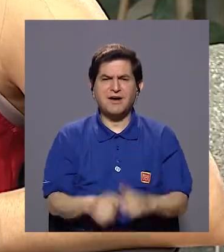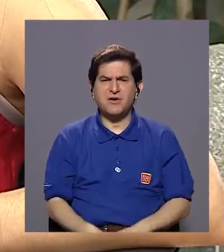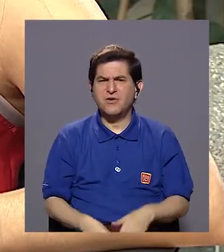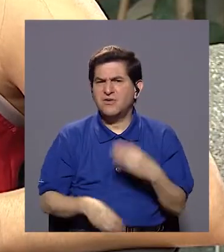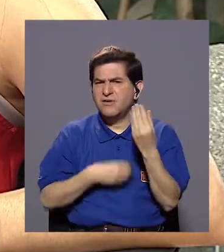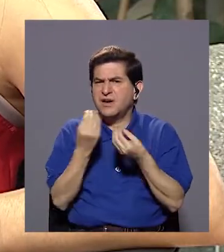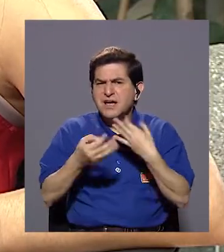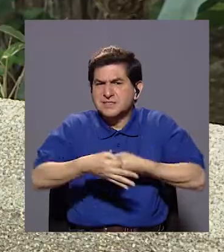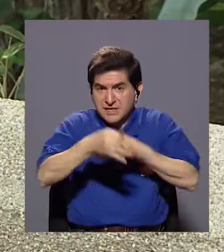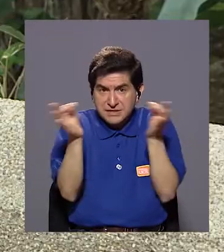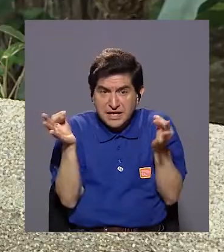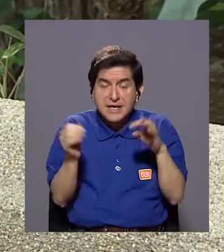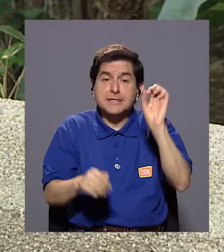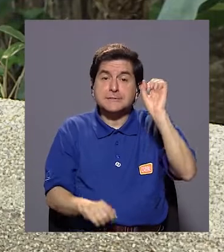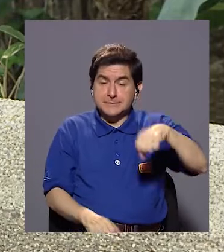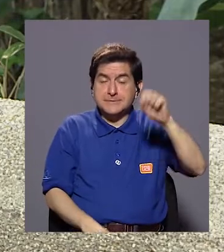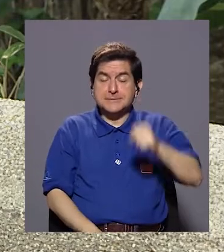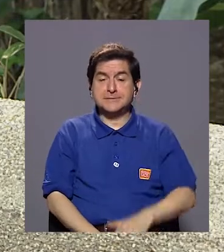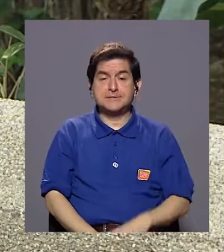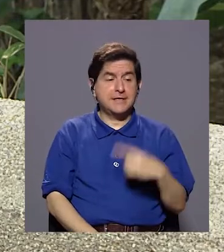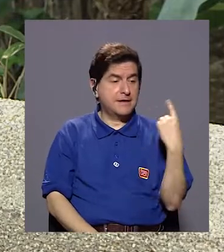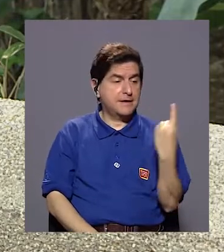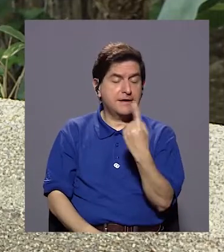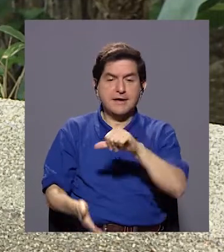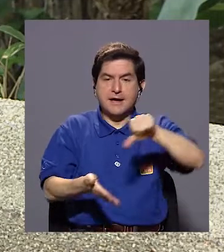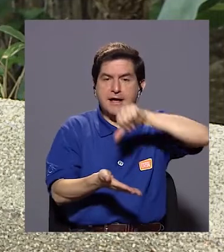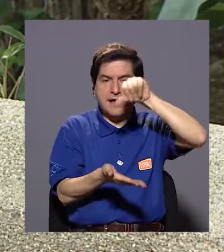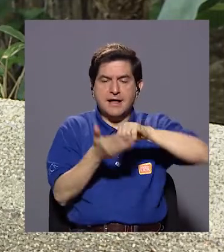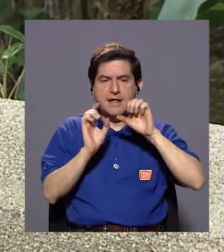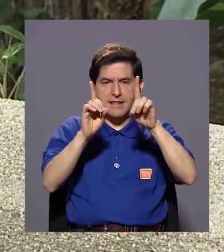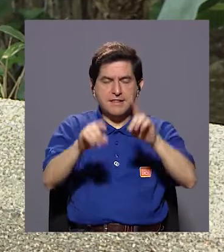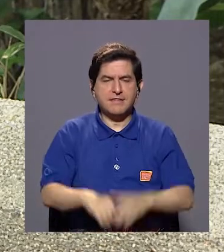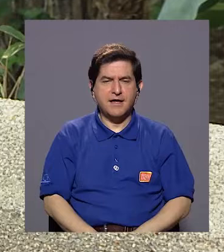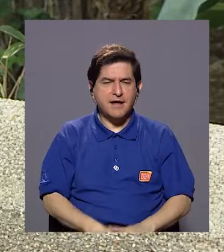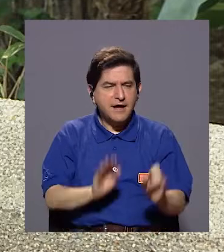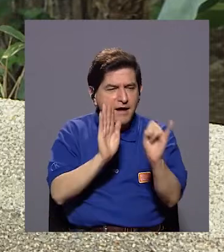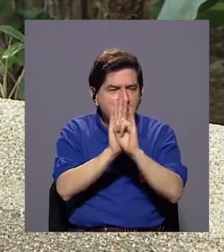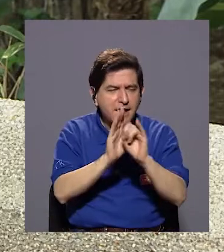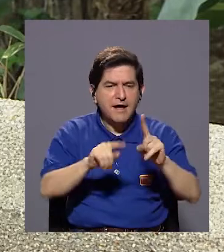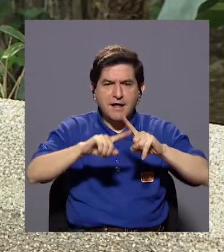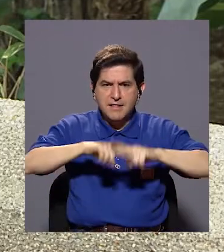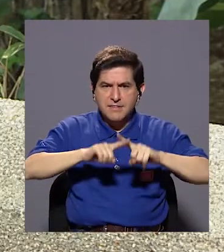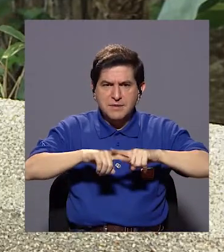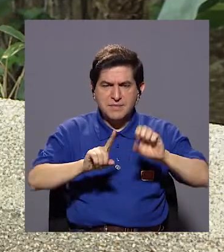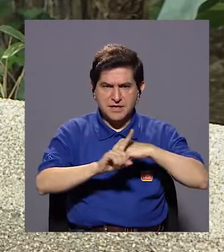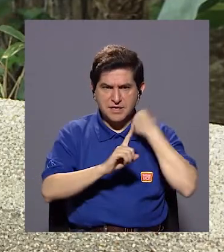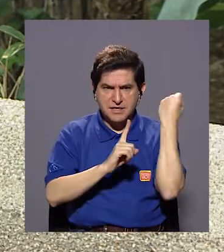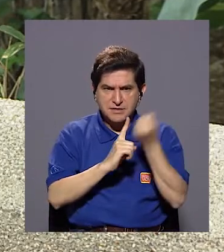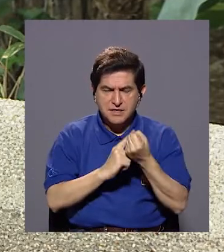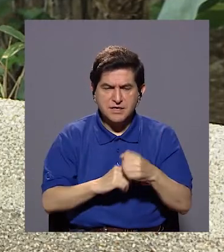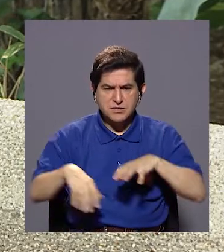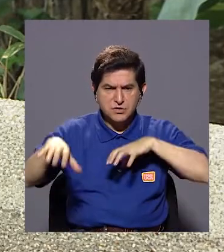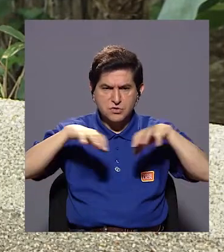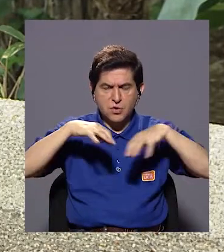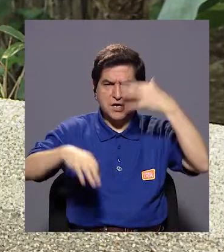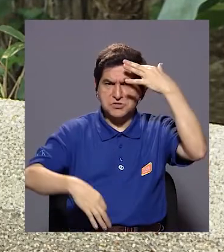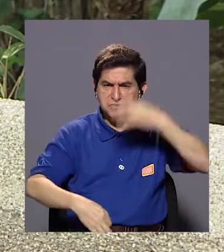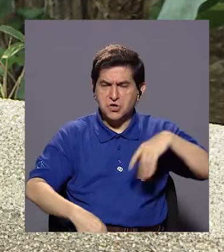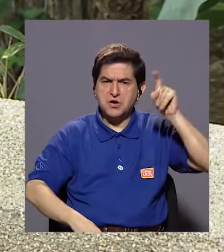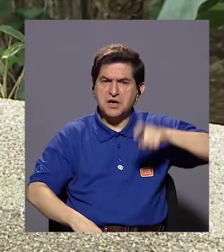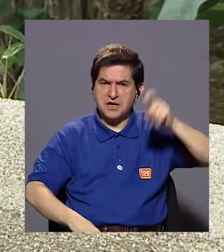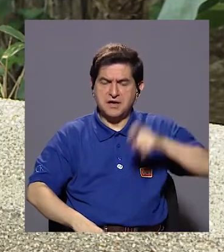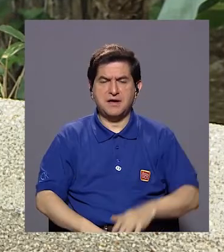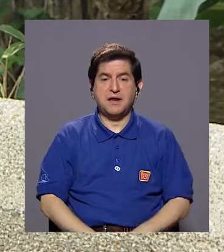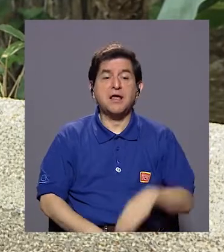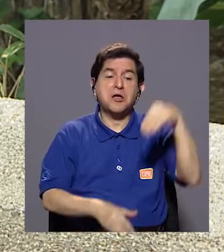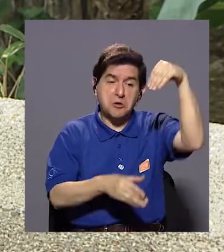talleres? Sí, la idea es que cada centro educativo identifica, dependiendo de la situación, identifica qué acciones considera que se deben de hacer. Y